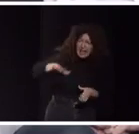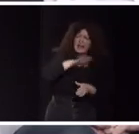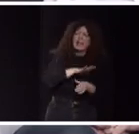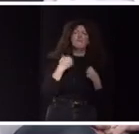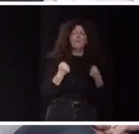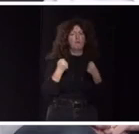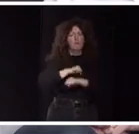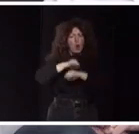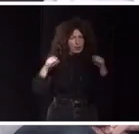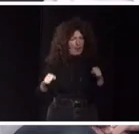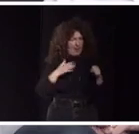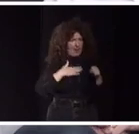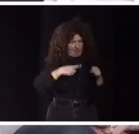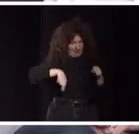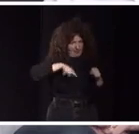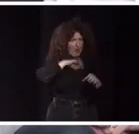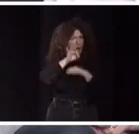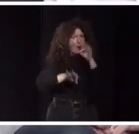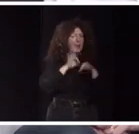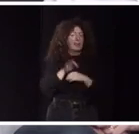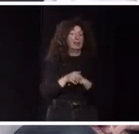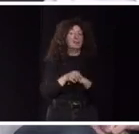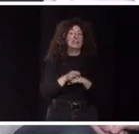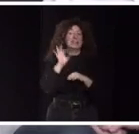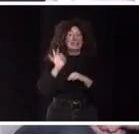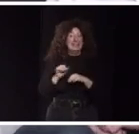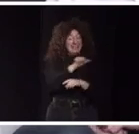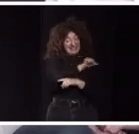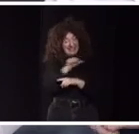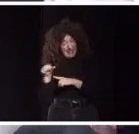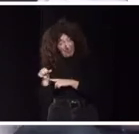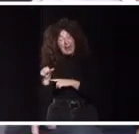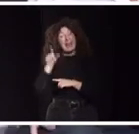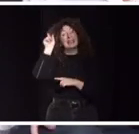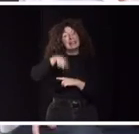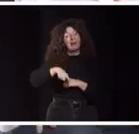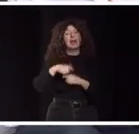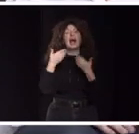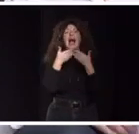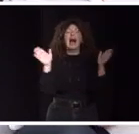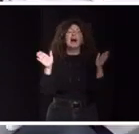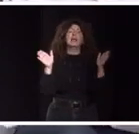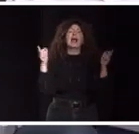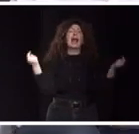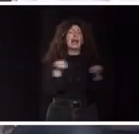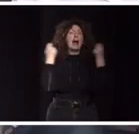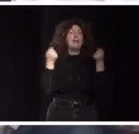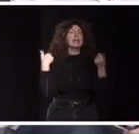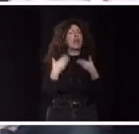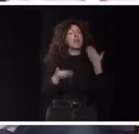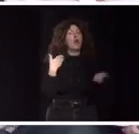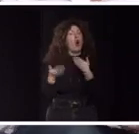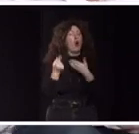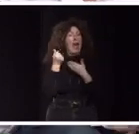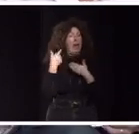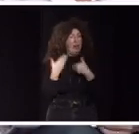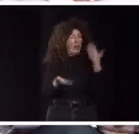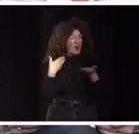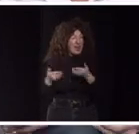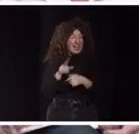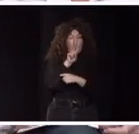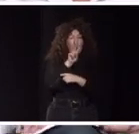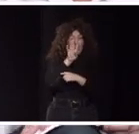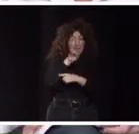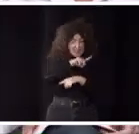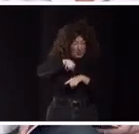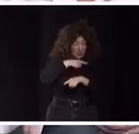como organización. Pero es que esta semana también hemos abierto una campaña de donaciones en las cuales en menos de 24